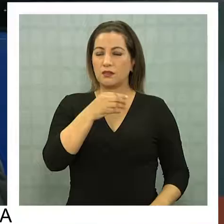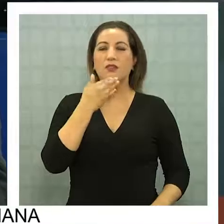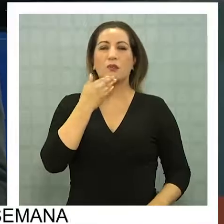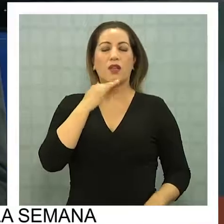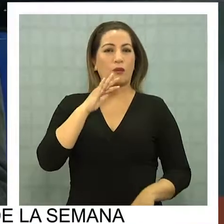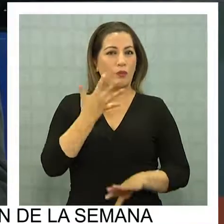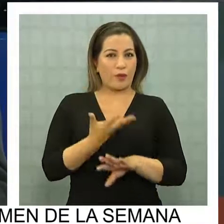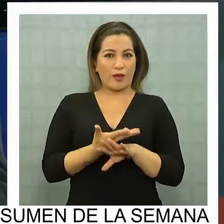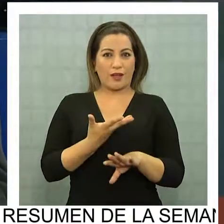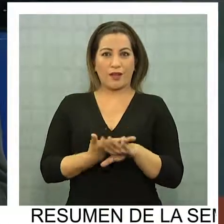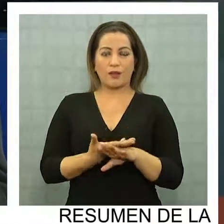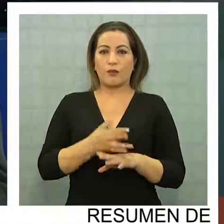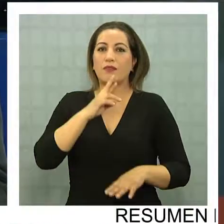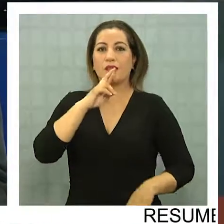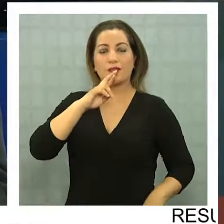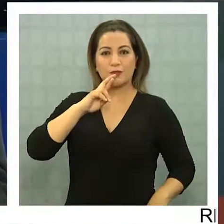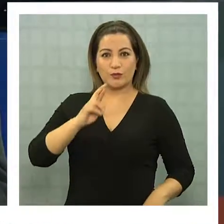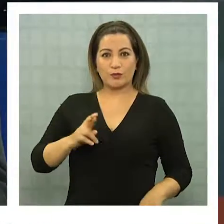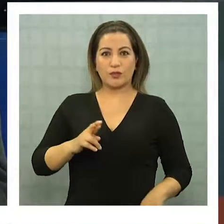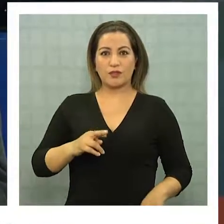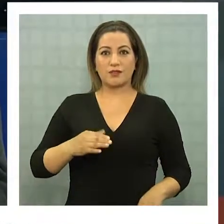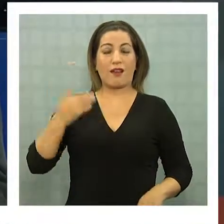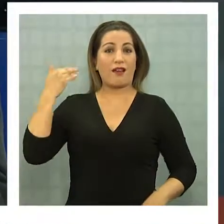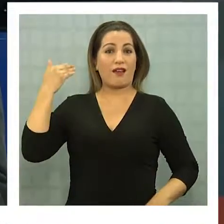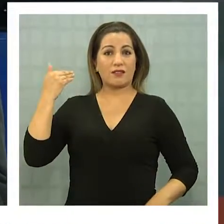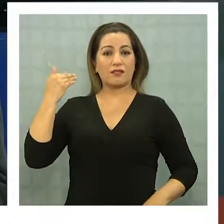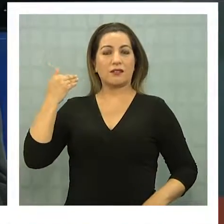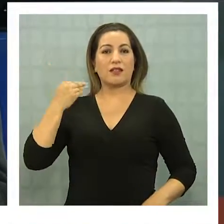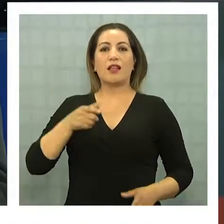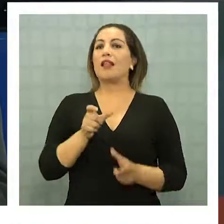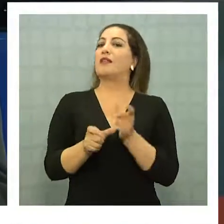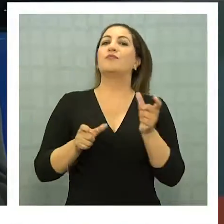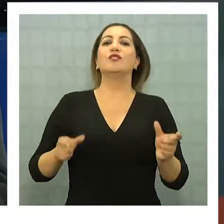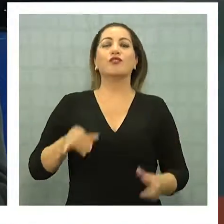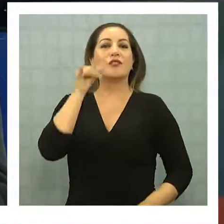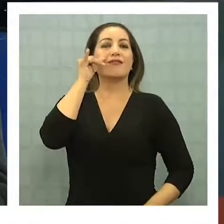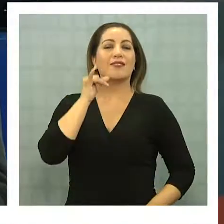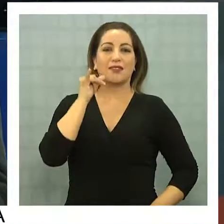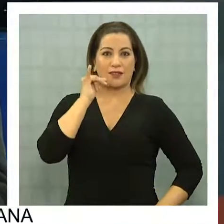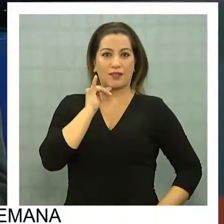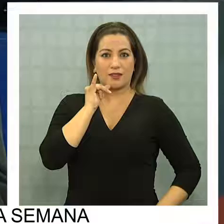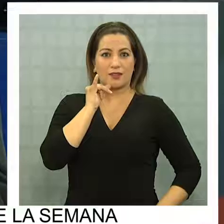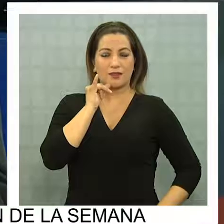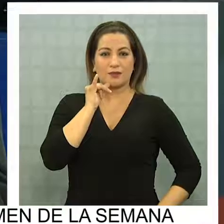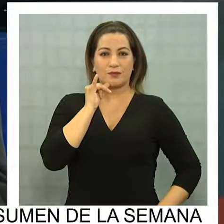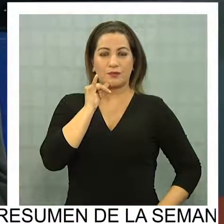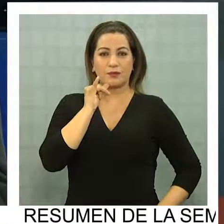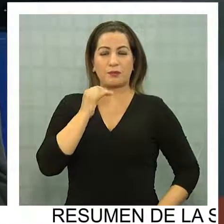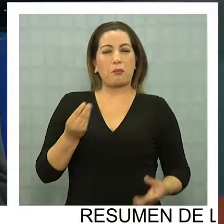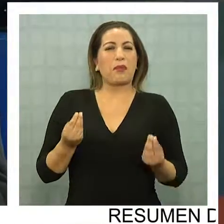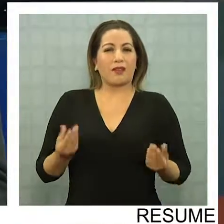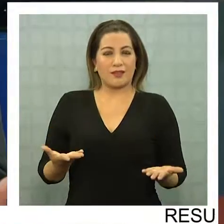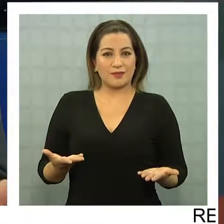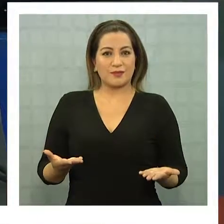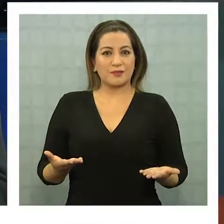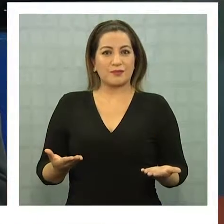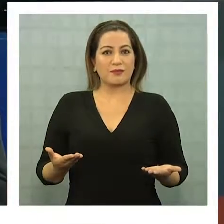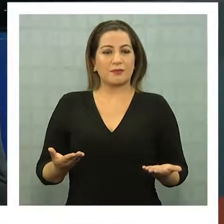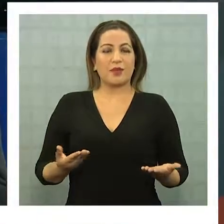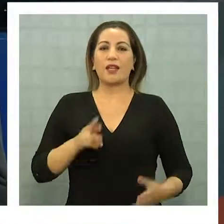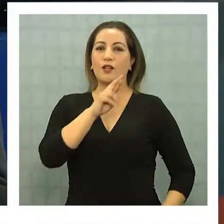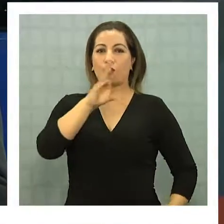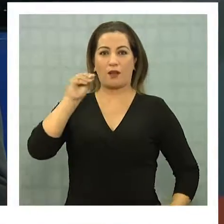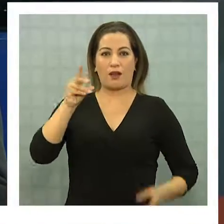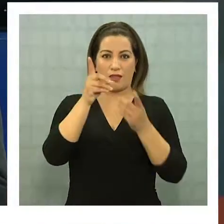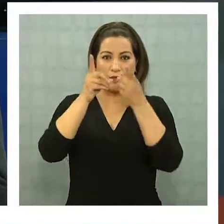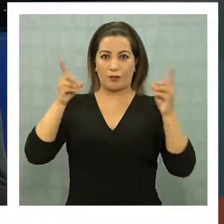hubo una respuesta desde la propia dignidad del pueblo de acá de Iquique para contribuir a la